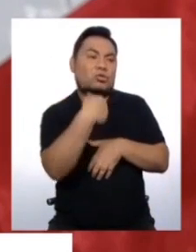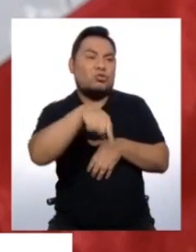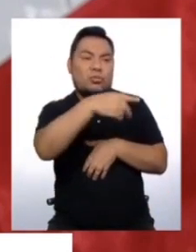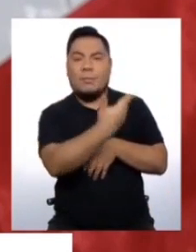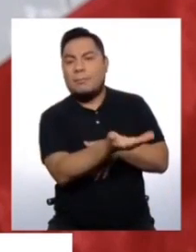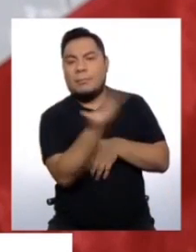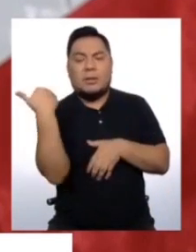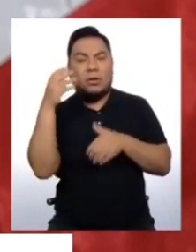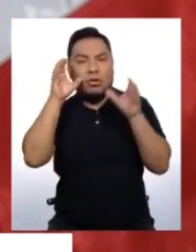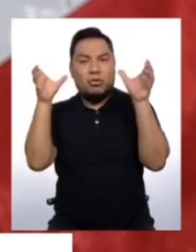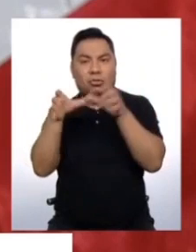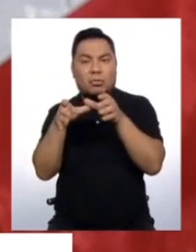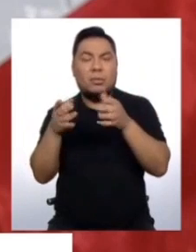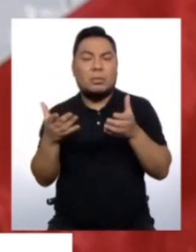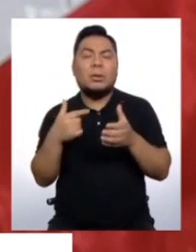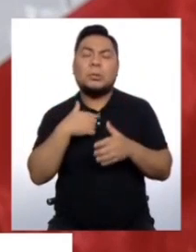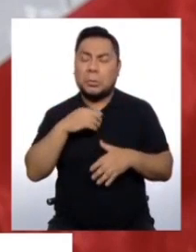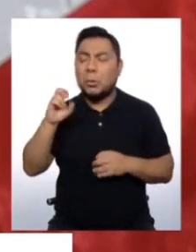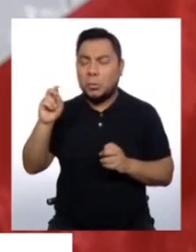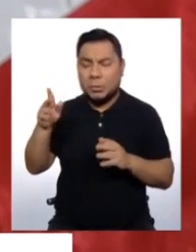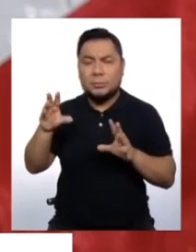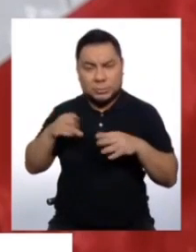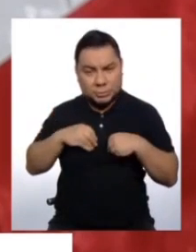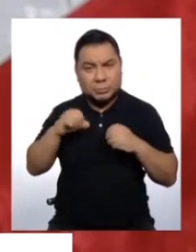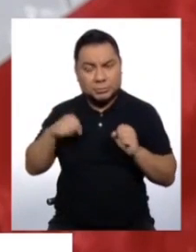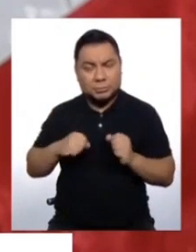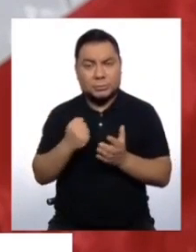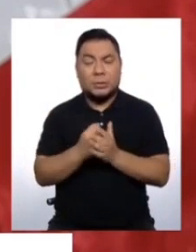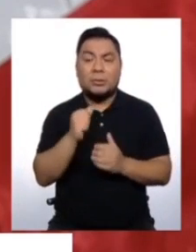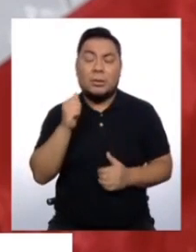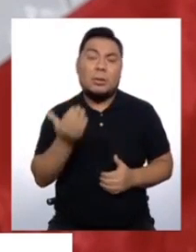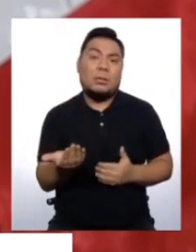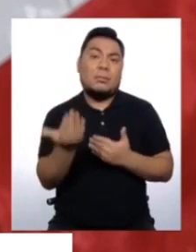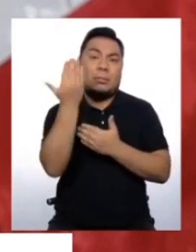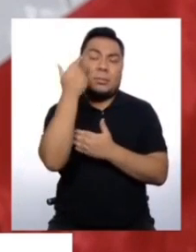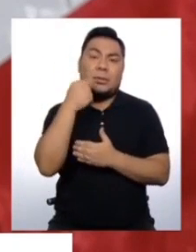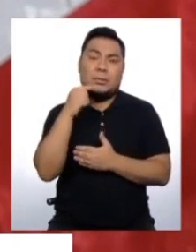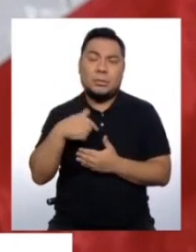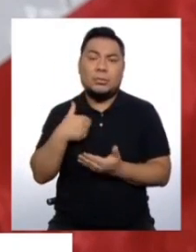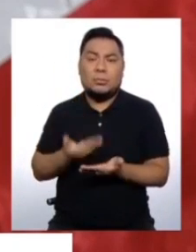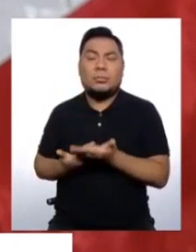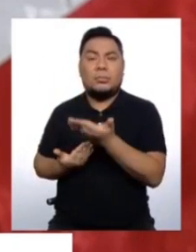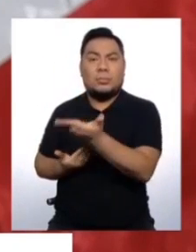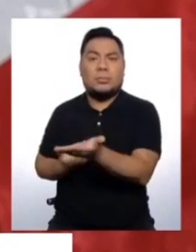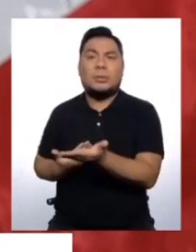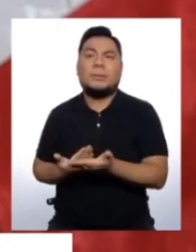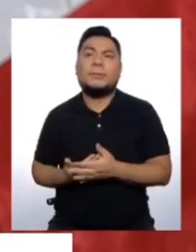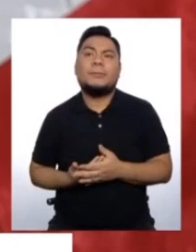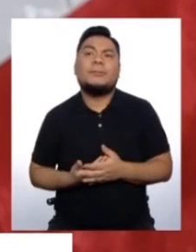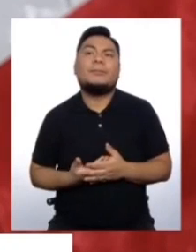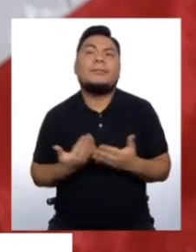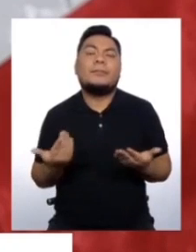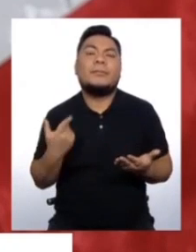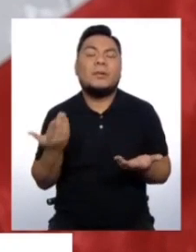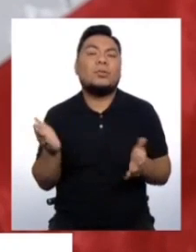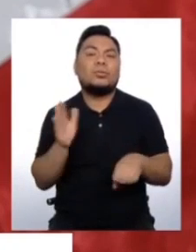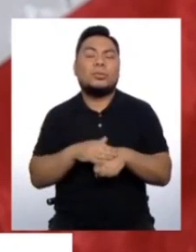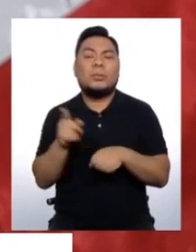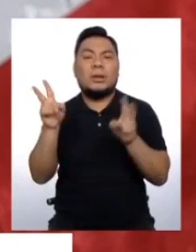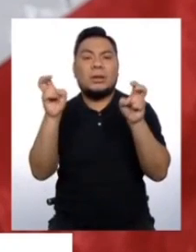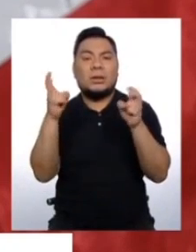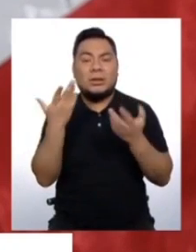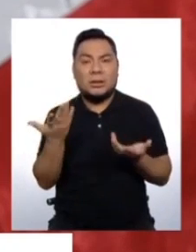República, hemos reconocido su disposición, porque en horas de la mañana fue propuesto un texto relacionado a